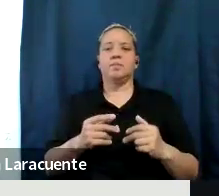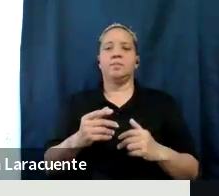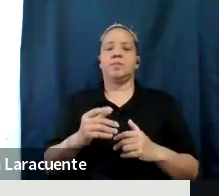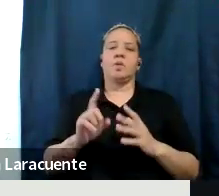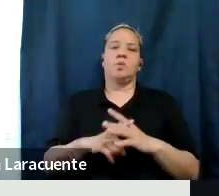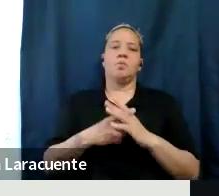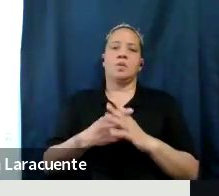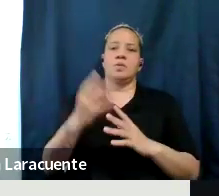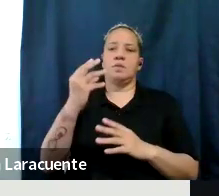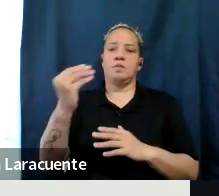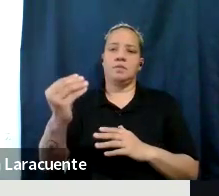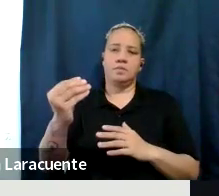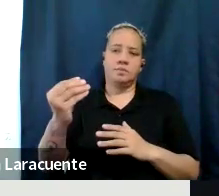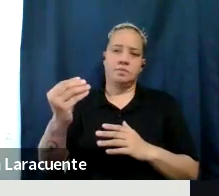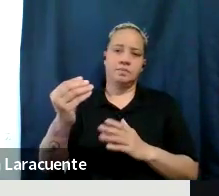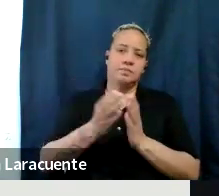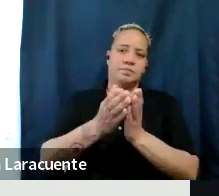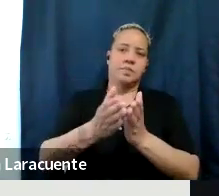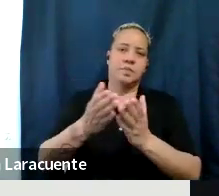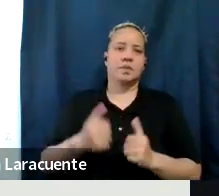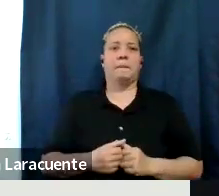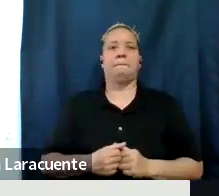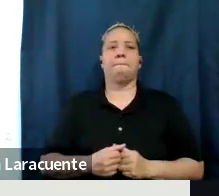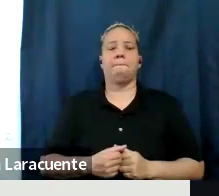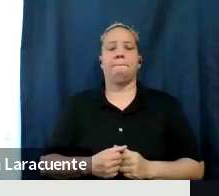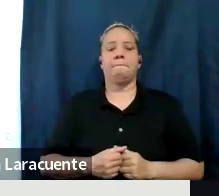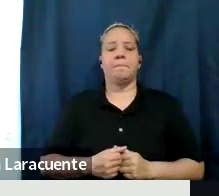España. Después de hacer este repaso,